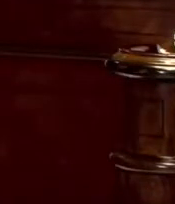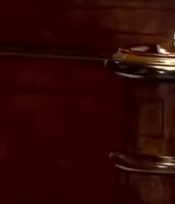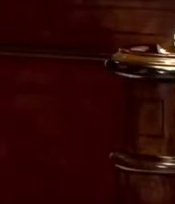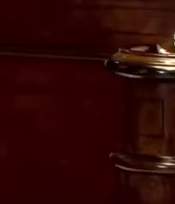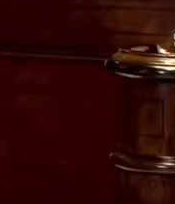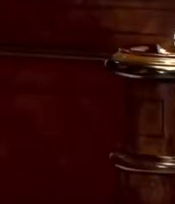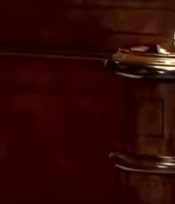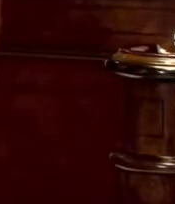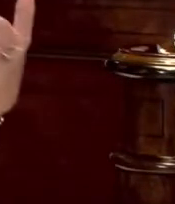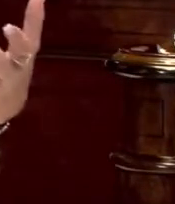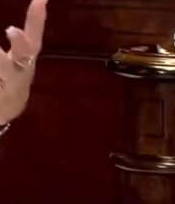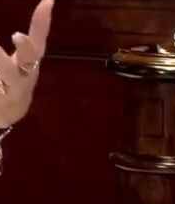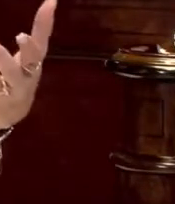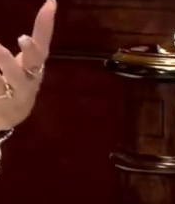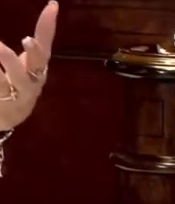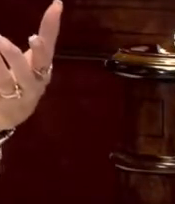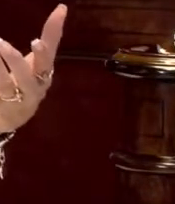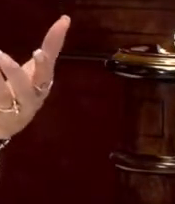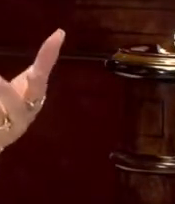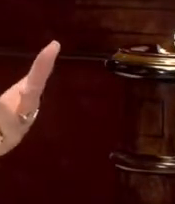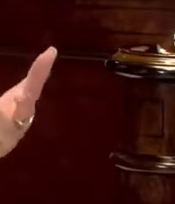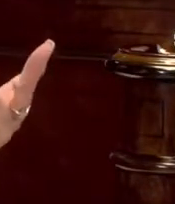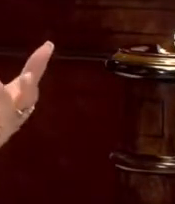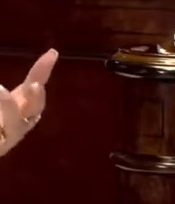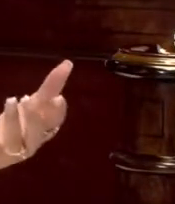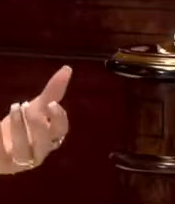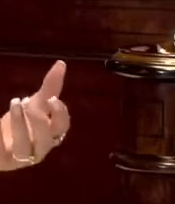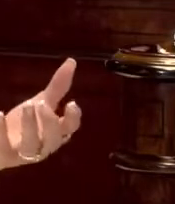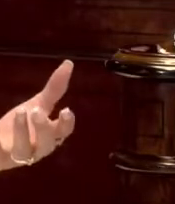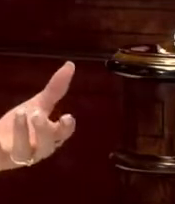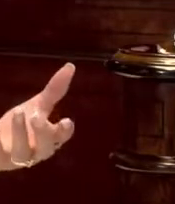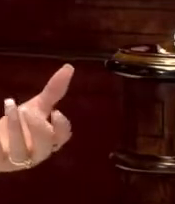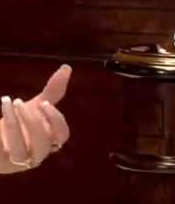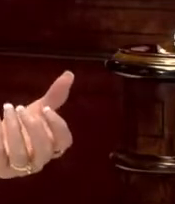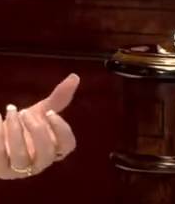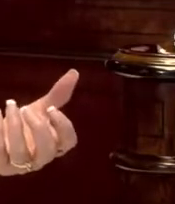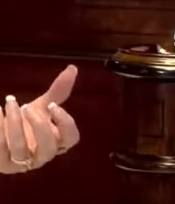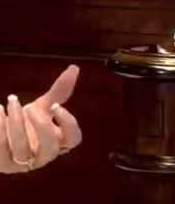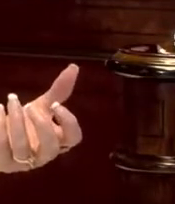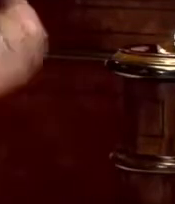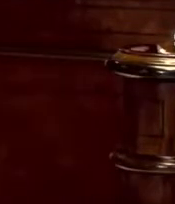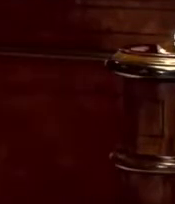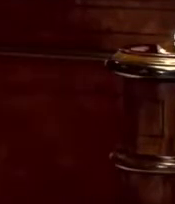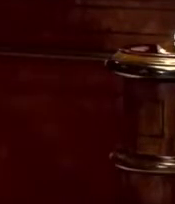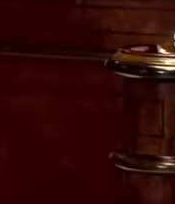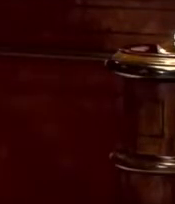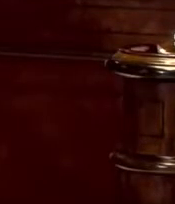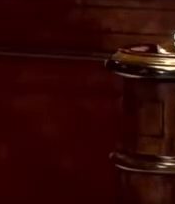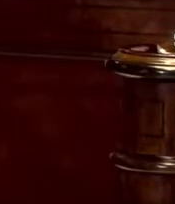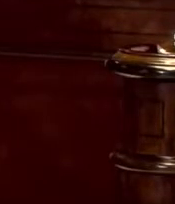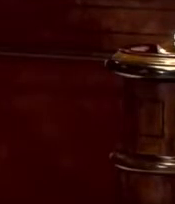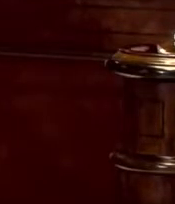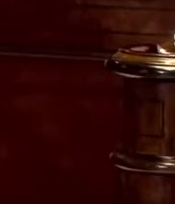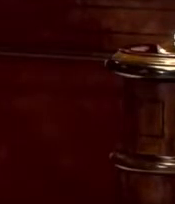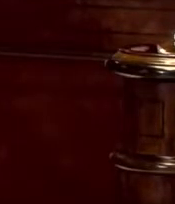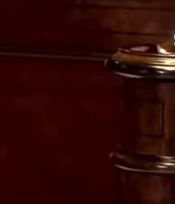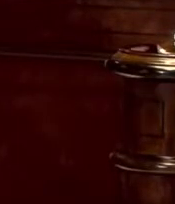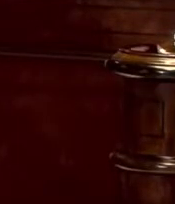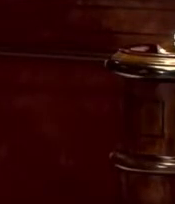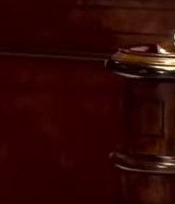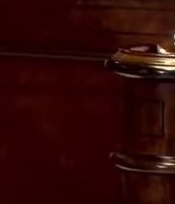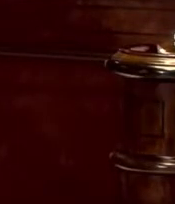muy bonito encontrarme con mujeres tan amorosas, que me hicieron recordar a mi